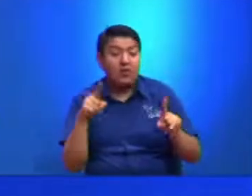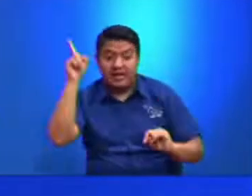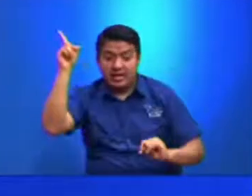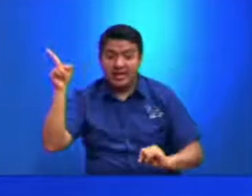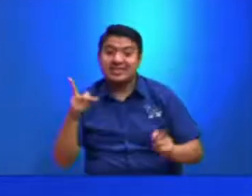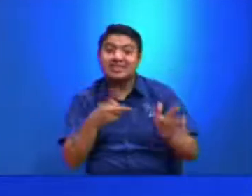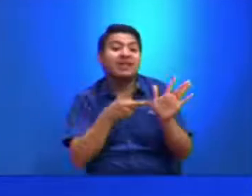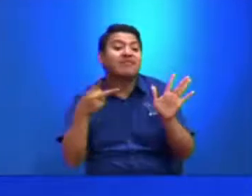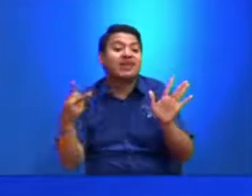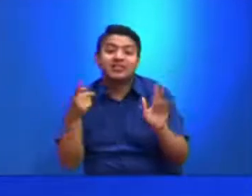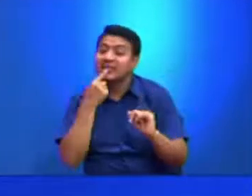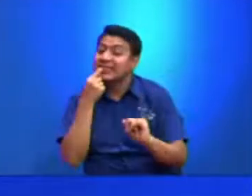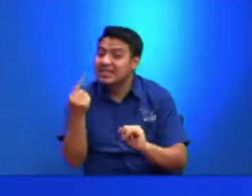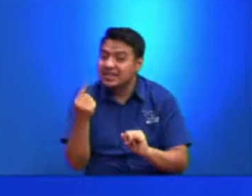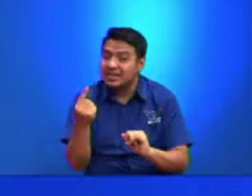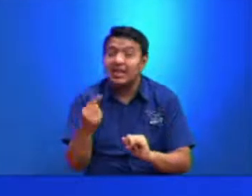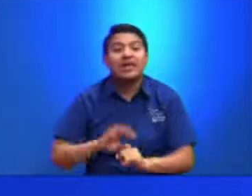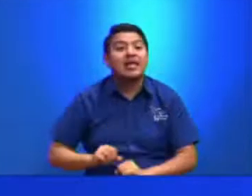literal. Mire,